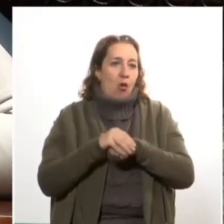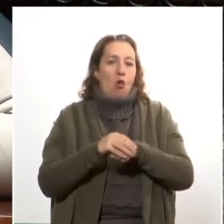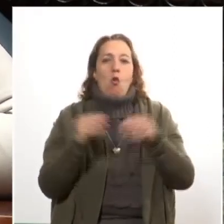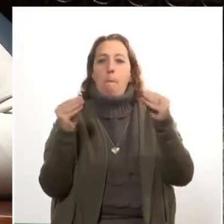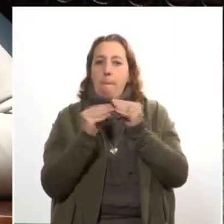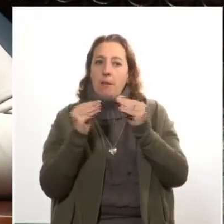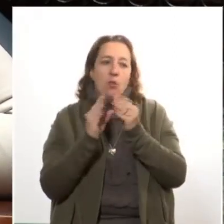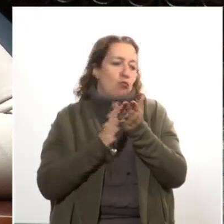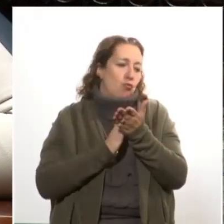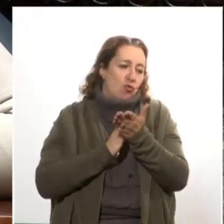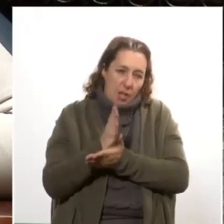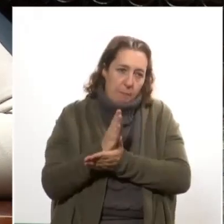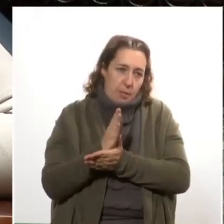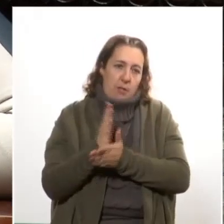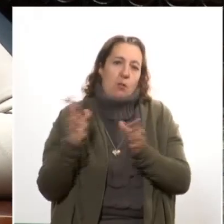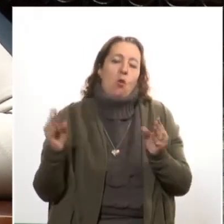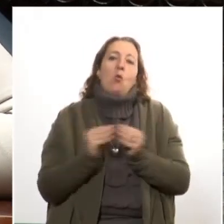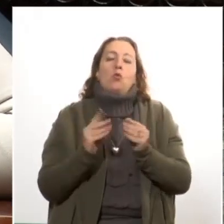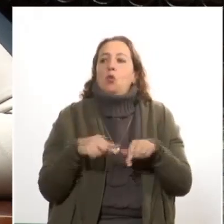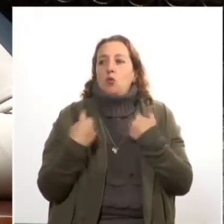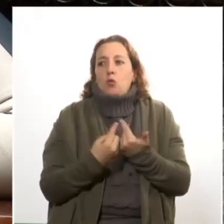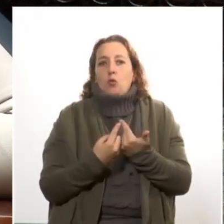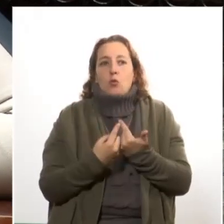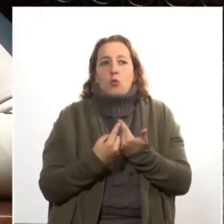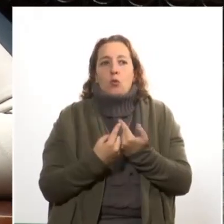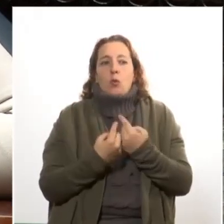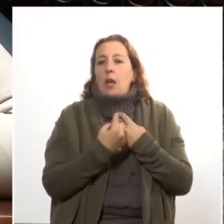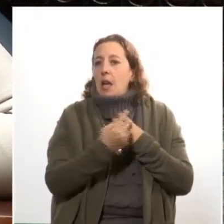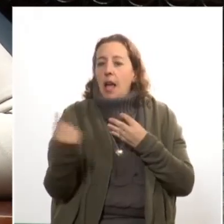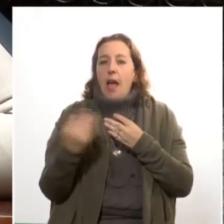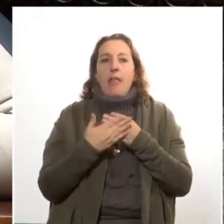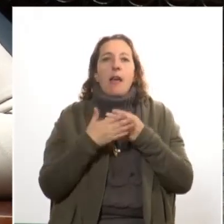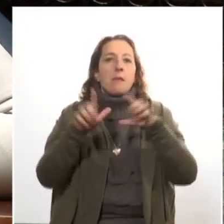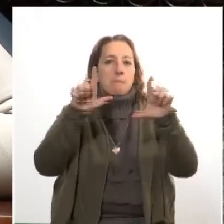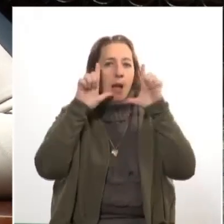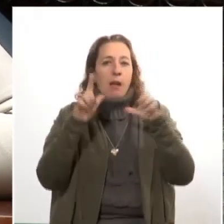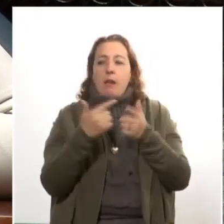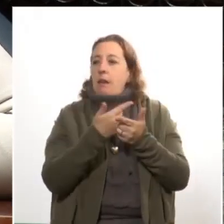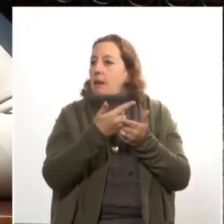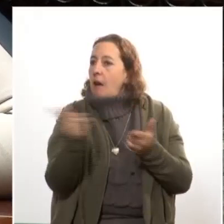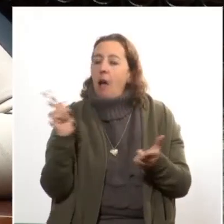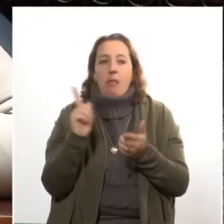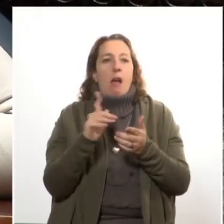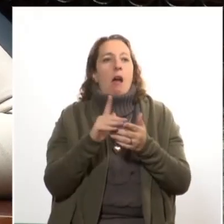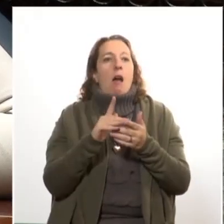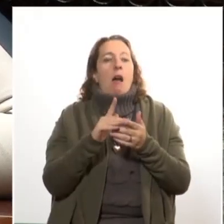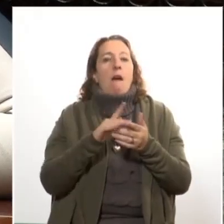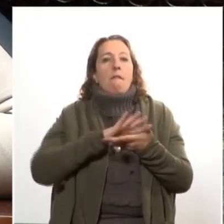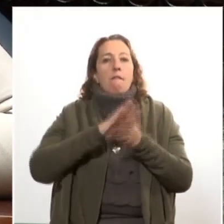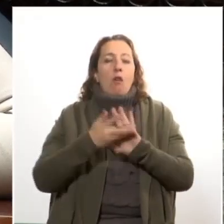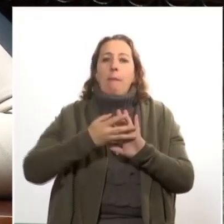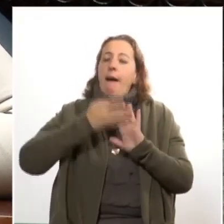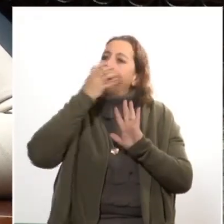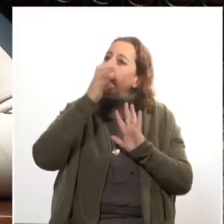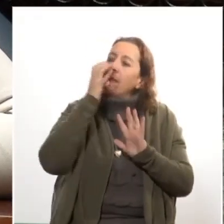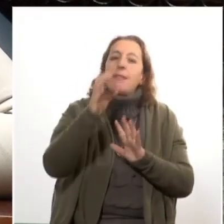compañeros, siempre van a estar con nosotros. Están en cada pancarta, en cada imagen, en cada muro que grita sus nombres, en